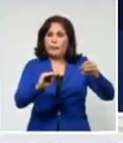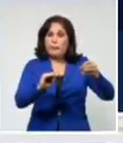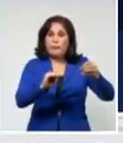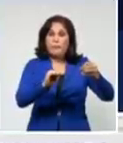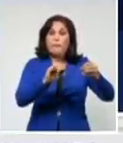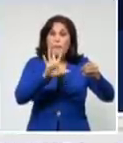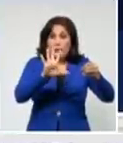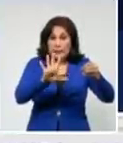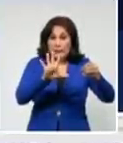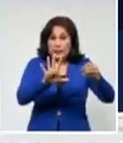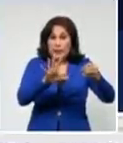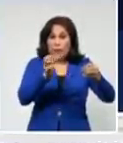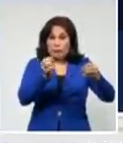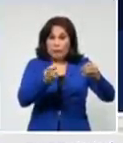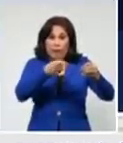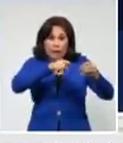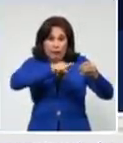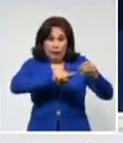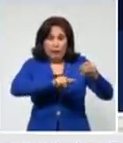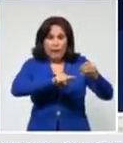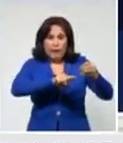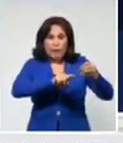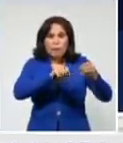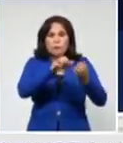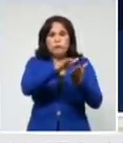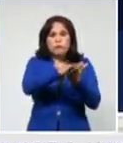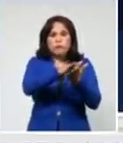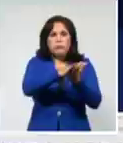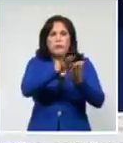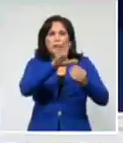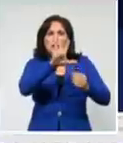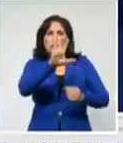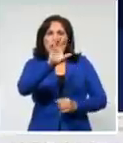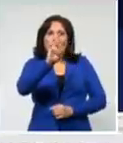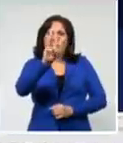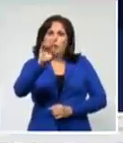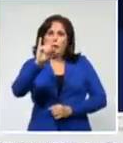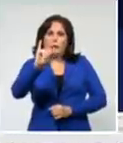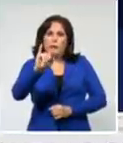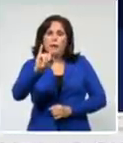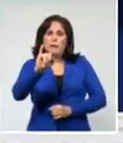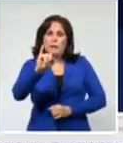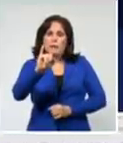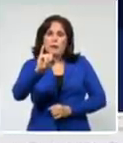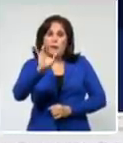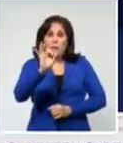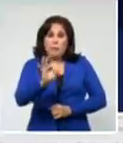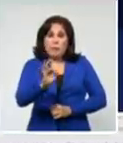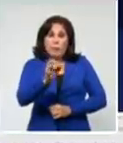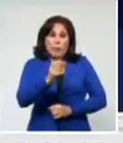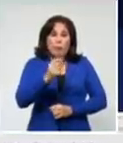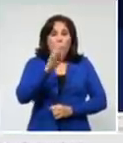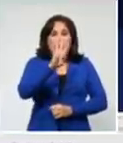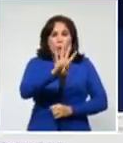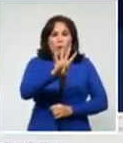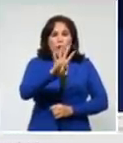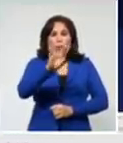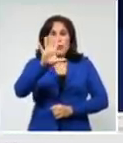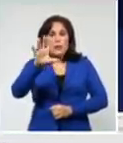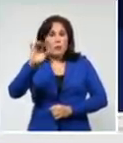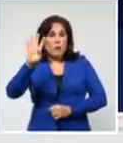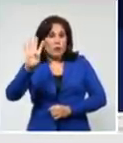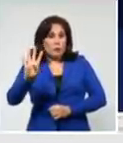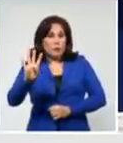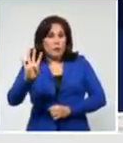5 diagnosticados ayer, pues se acumulan 536, de los cuales 454,